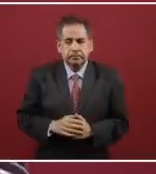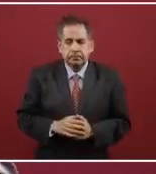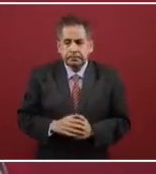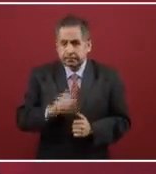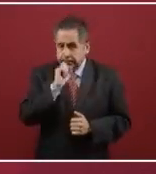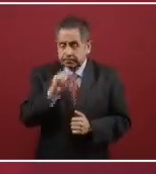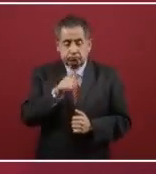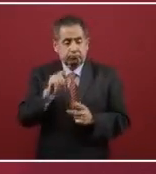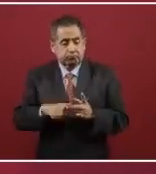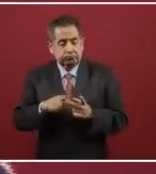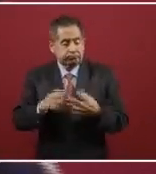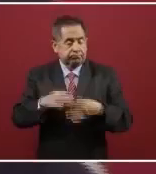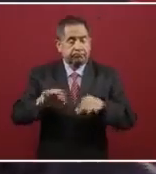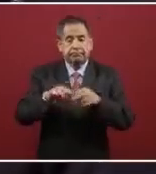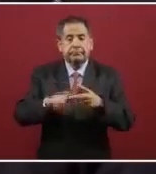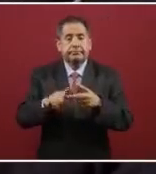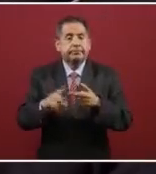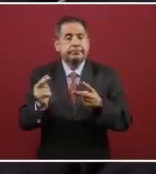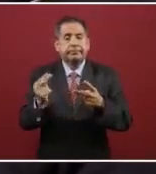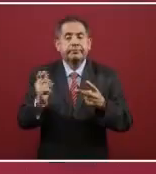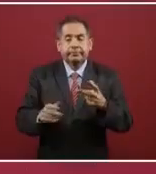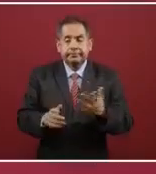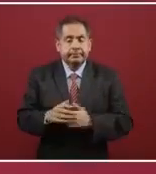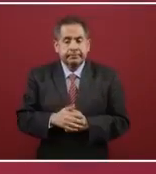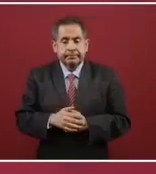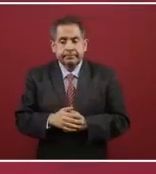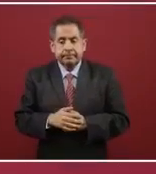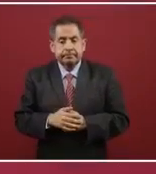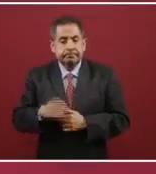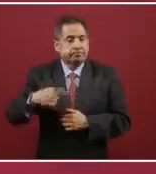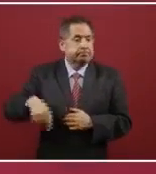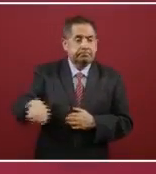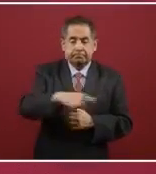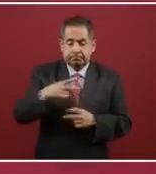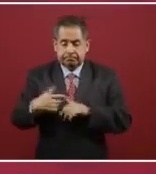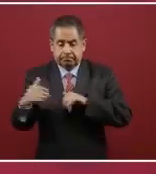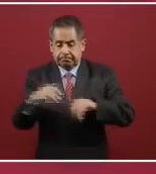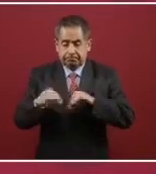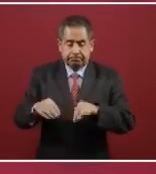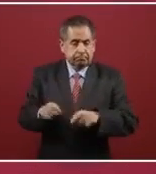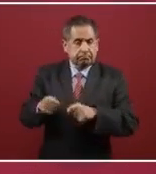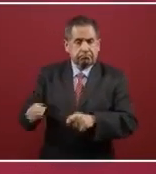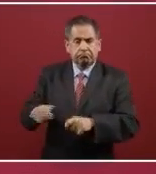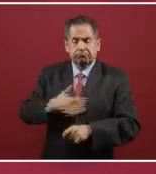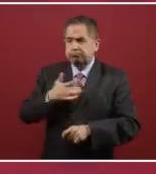también que se garanticen las libertades plenas a los trabajadores. Hay avances